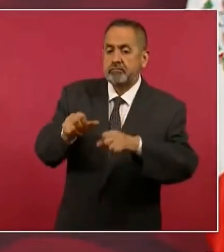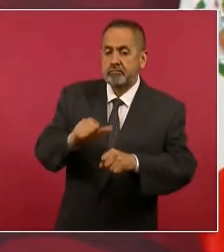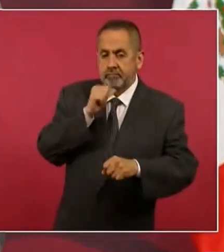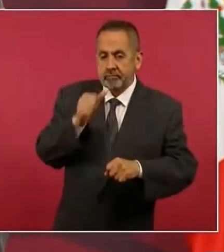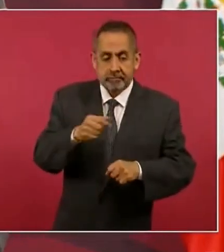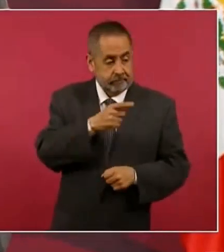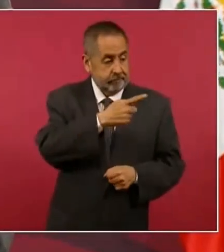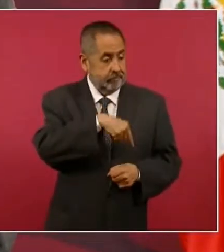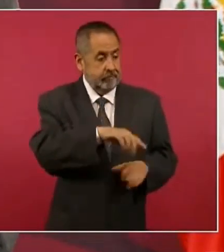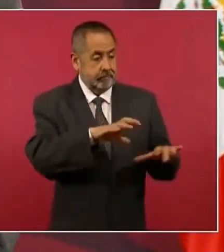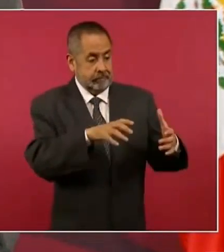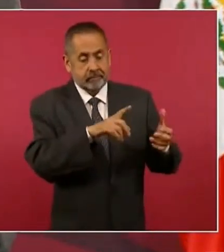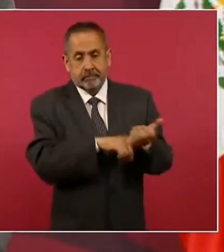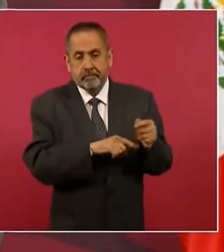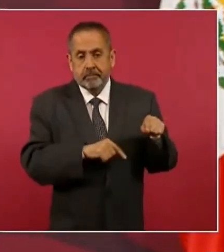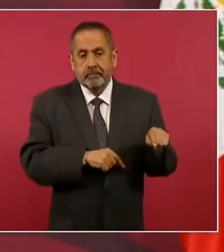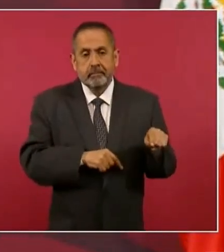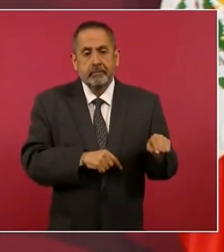se